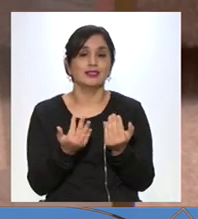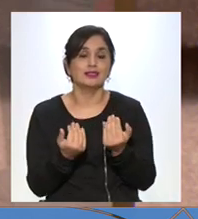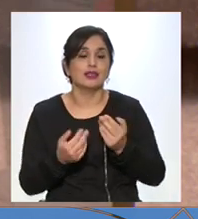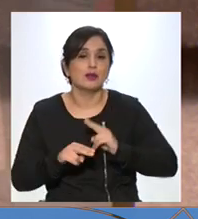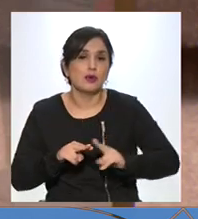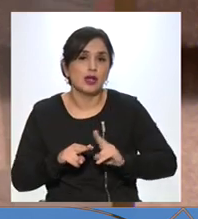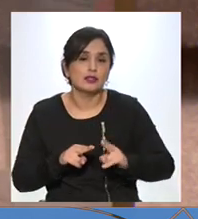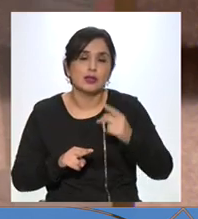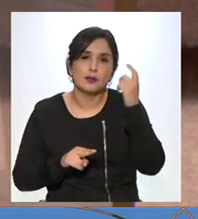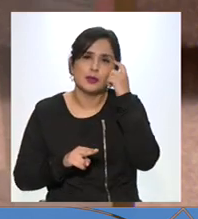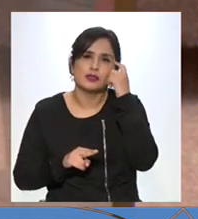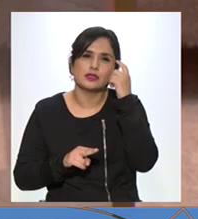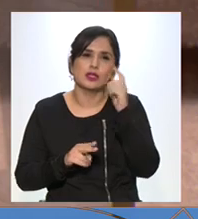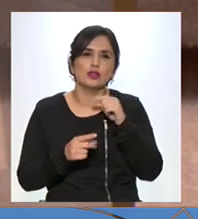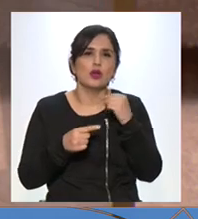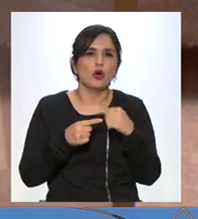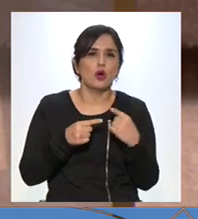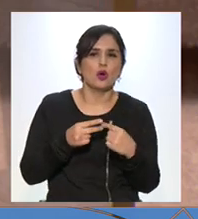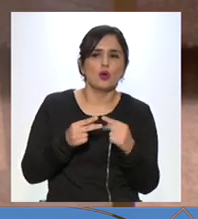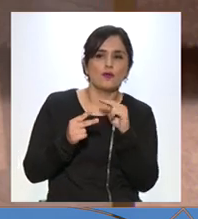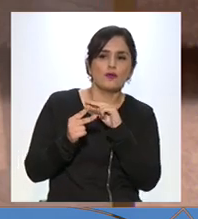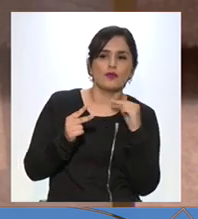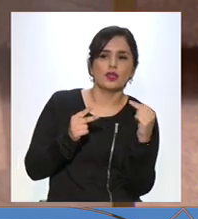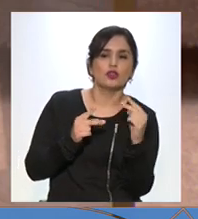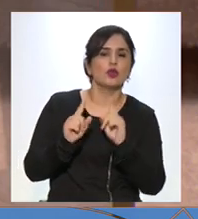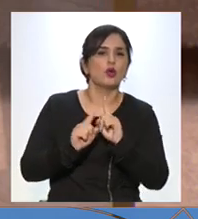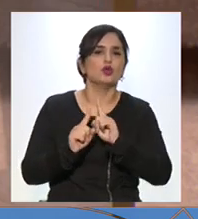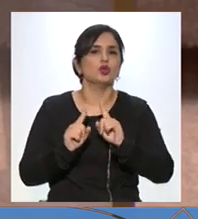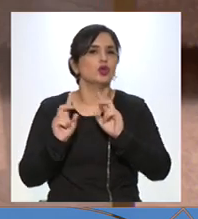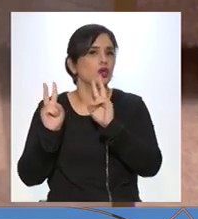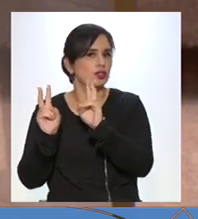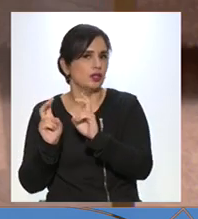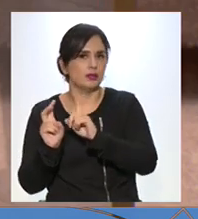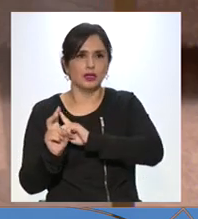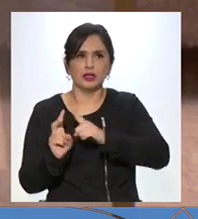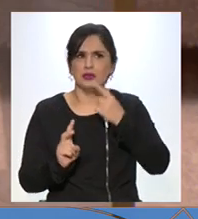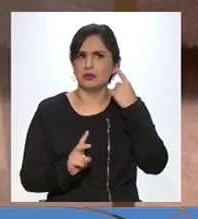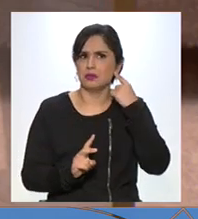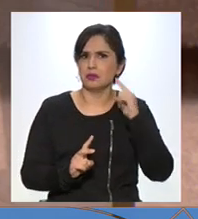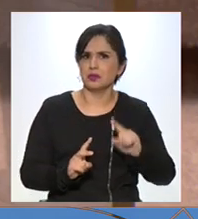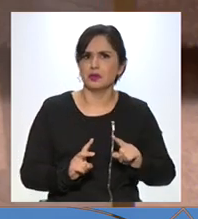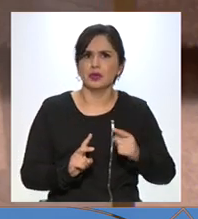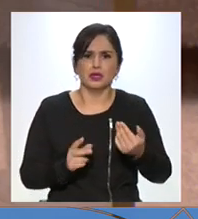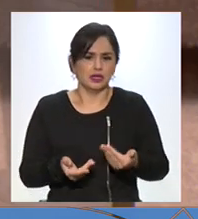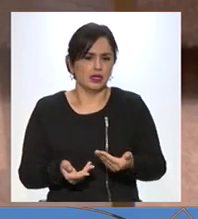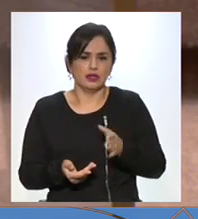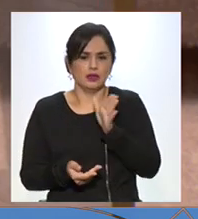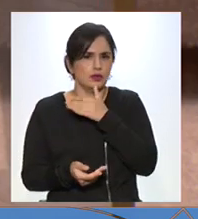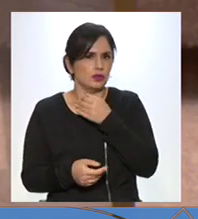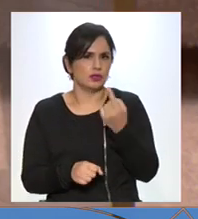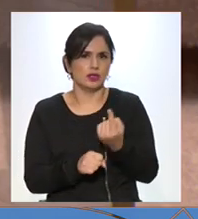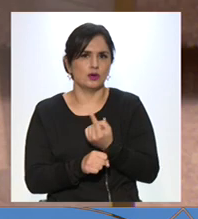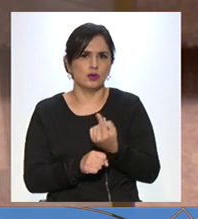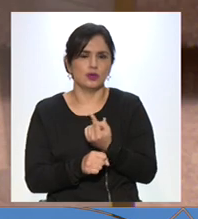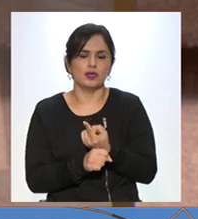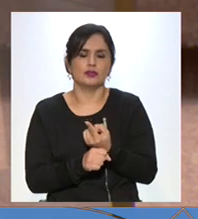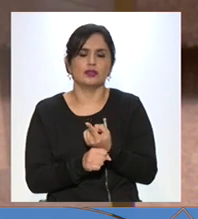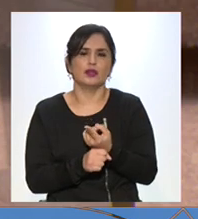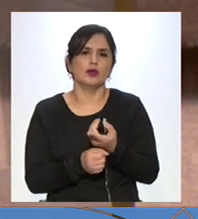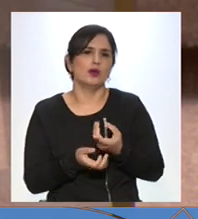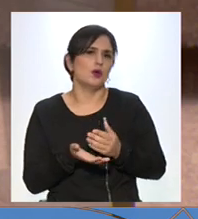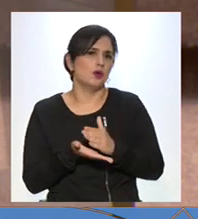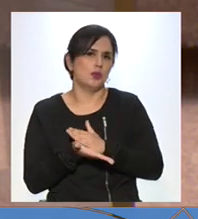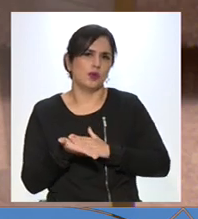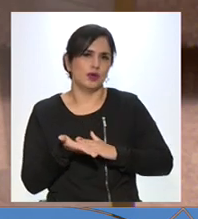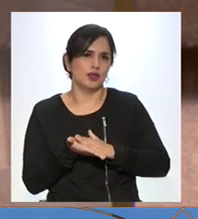necesitamos actuar mirando otros factores que no hemos escuchado y que están ausentes en este debate, dentro de ellos, por cierto,